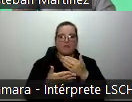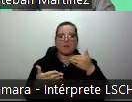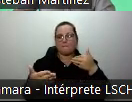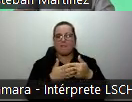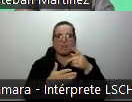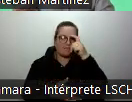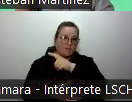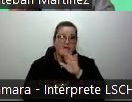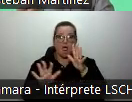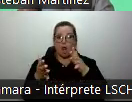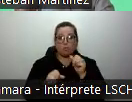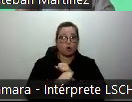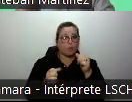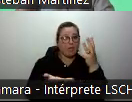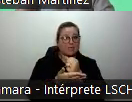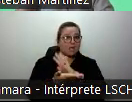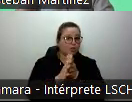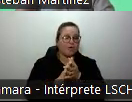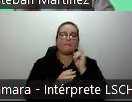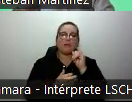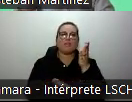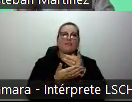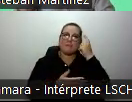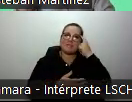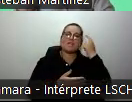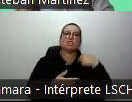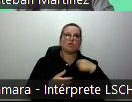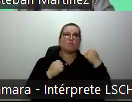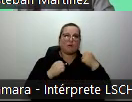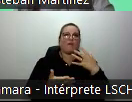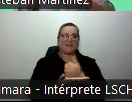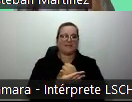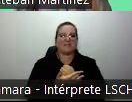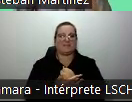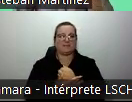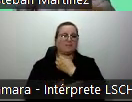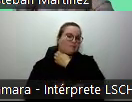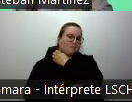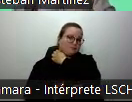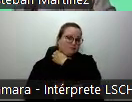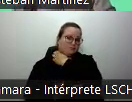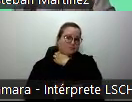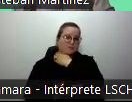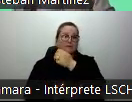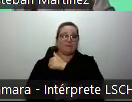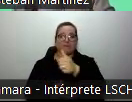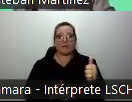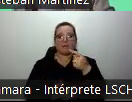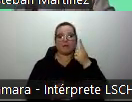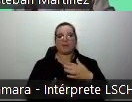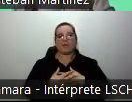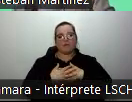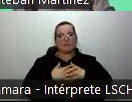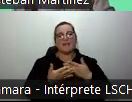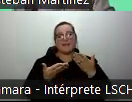siempre las alcances pero tienes que sentir de que sí lo logro de que sí eran alcanzables para todos los que nos emocionamos este